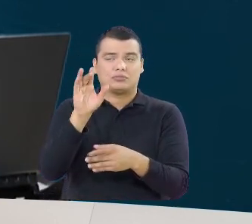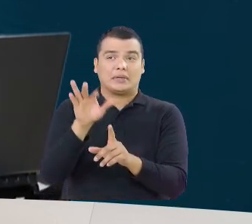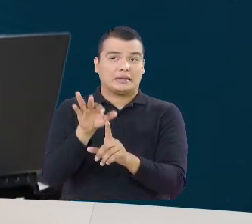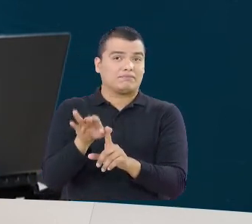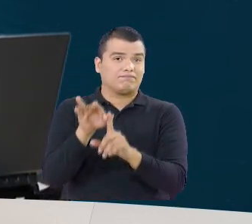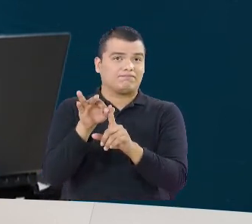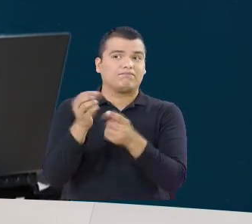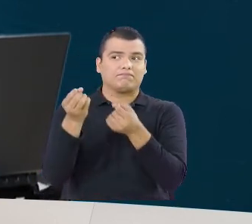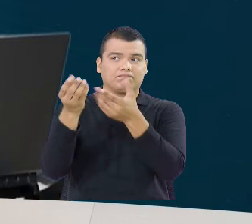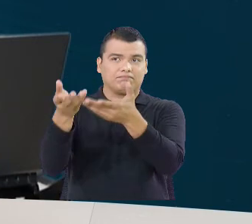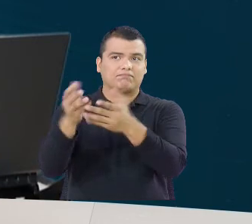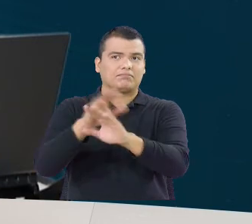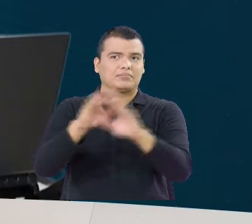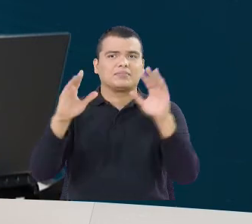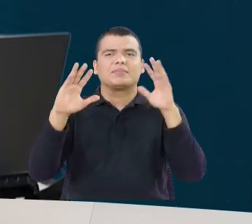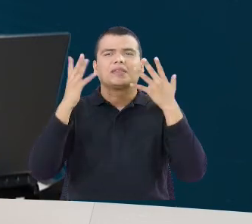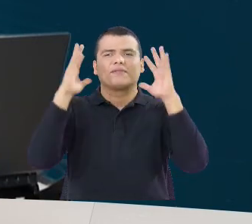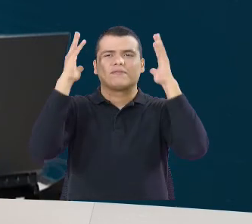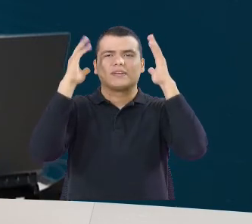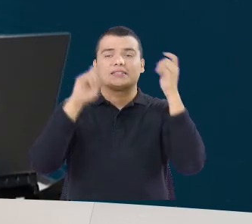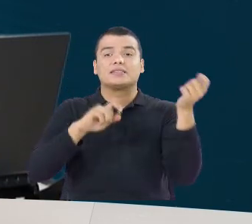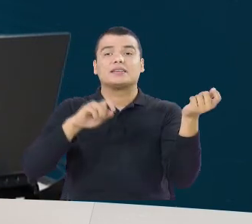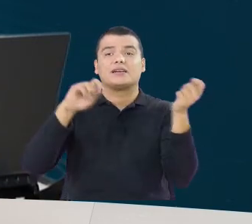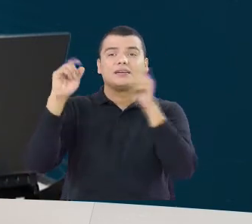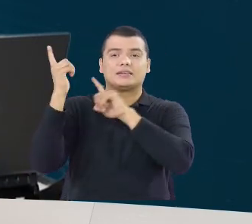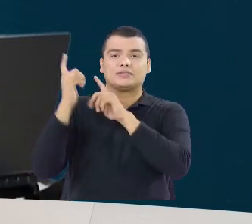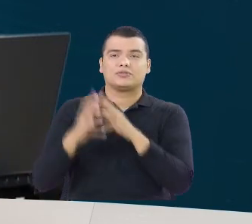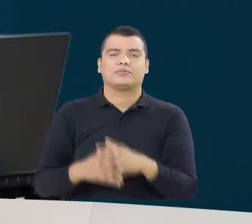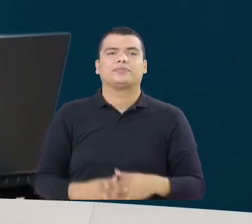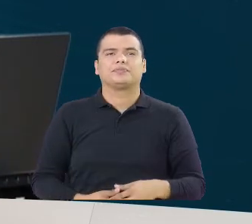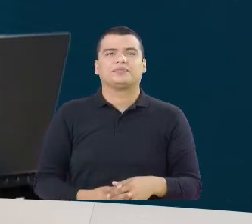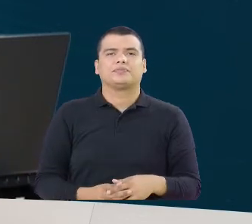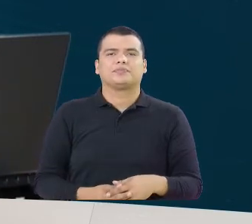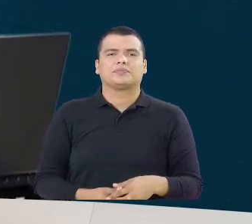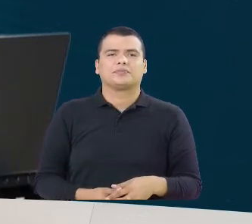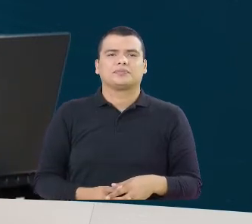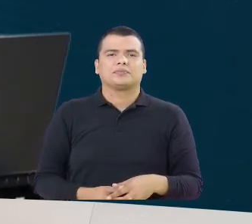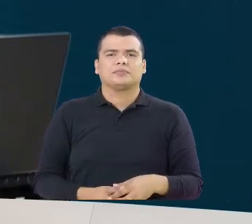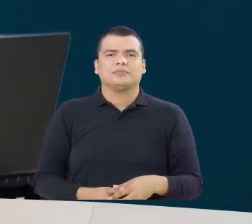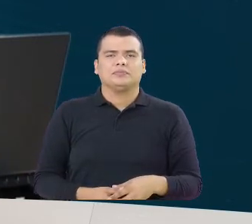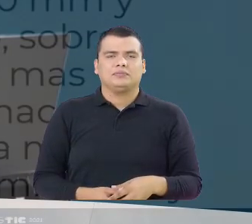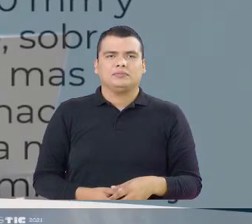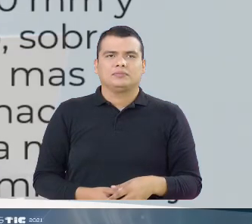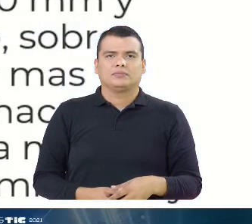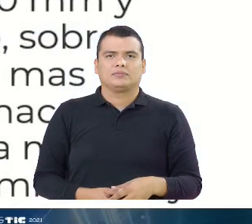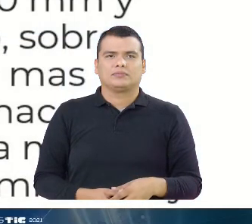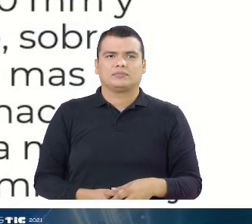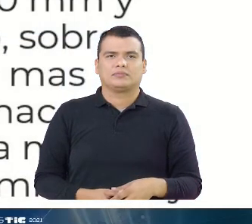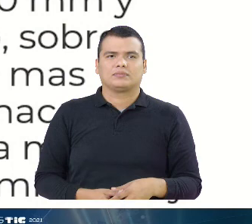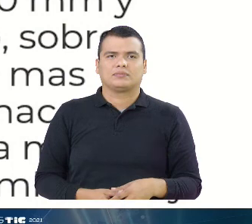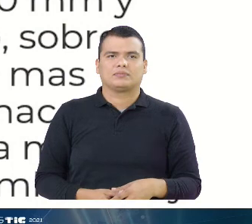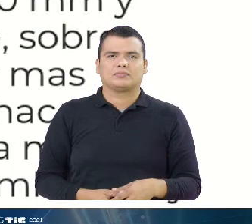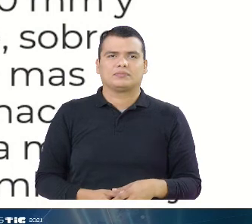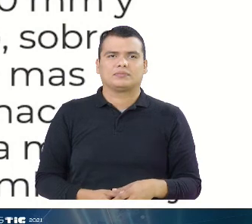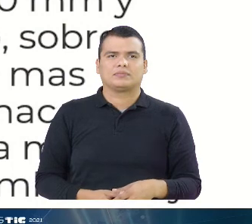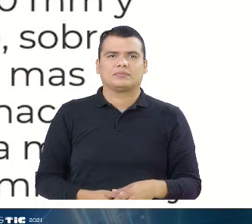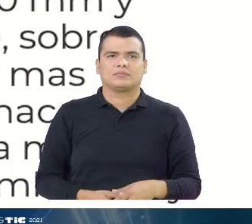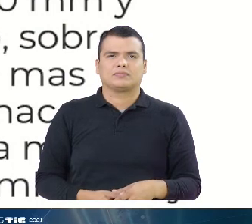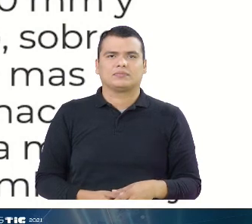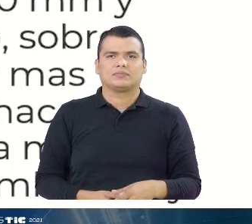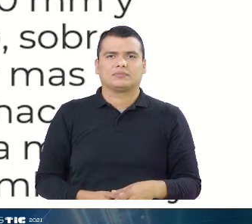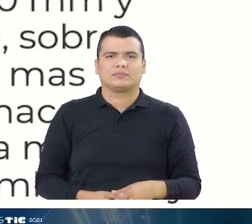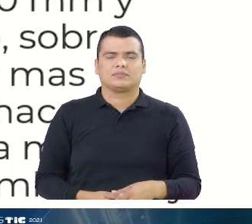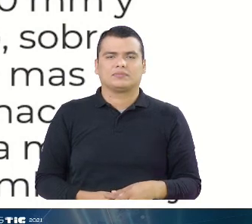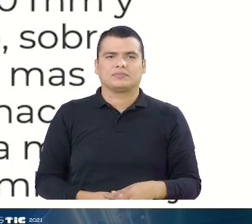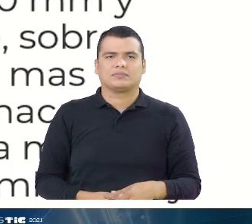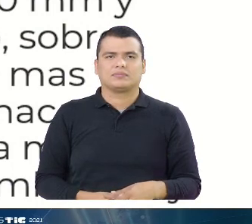para lluvia de sobre cuando ya los terminé. Aquí está el video la imagen final